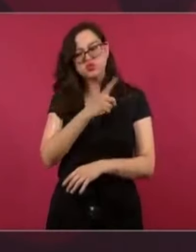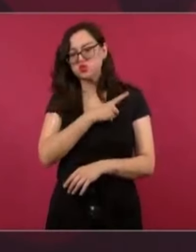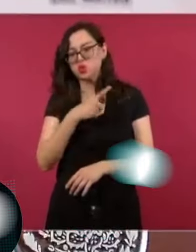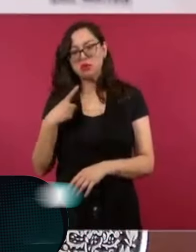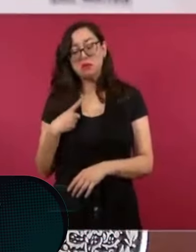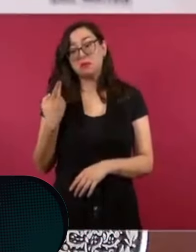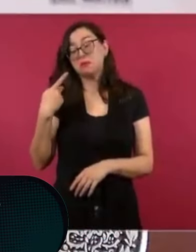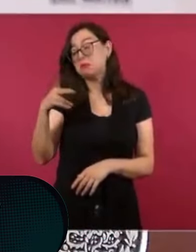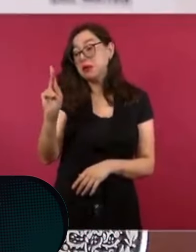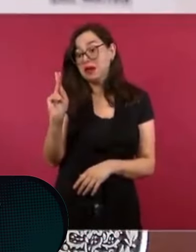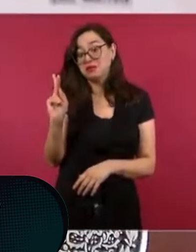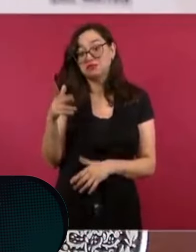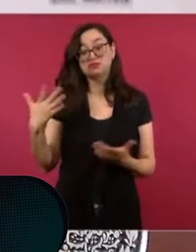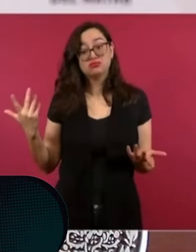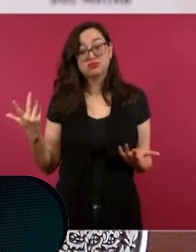todos tienen derecho